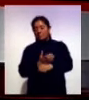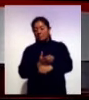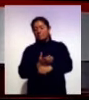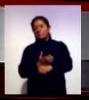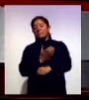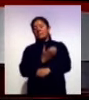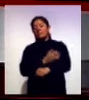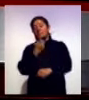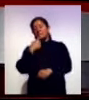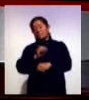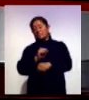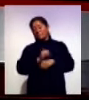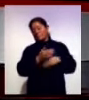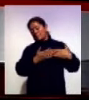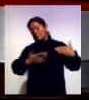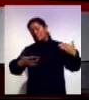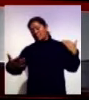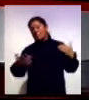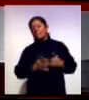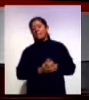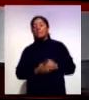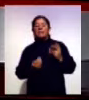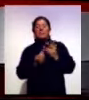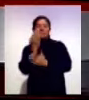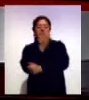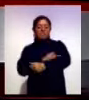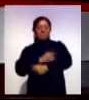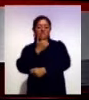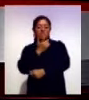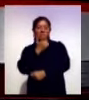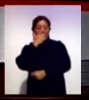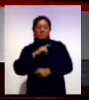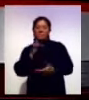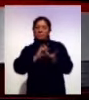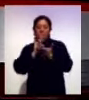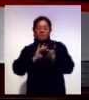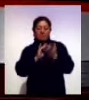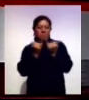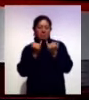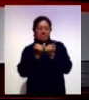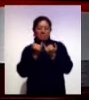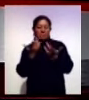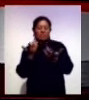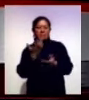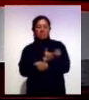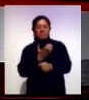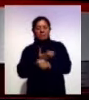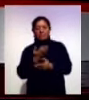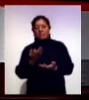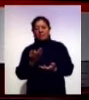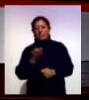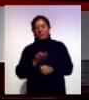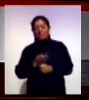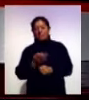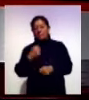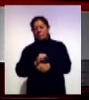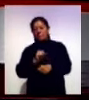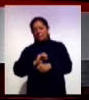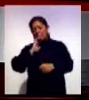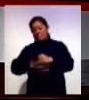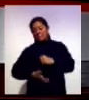de la semana en las diferentes emisiones. Muchísimas gracias también, claro, por habernos acompañado ya en este cierre de semana en